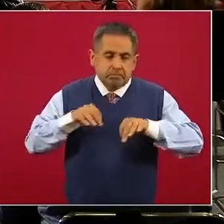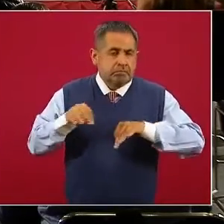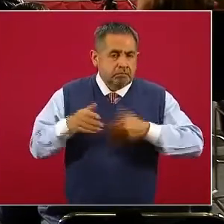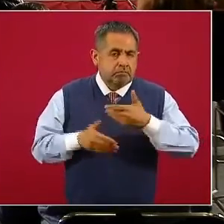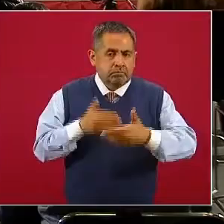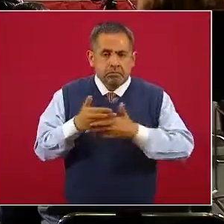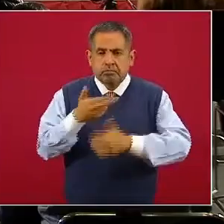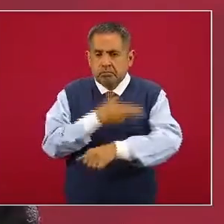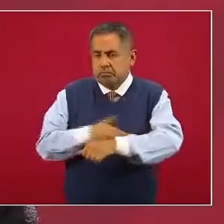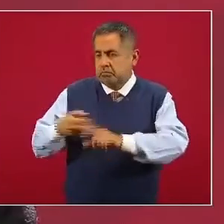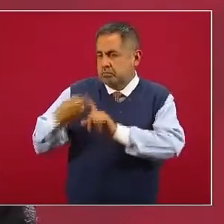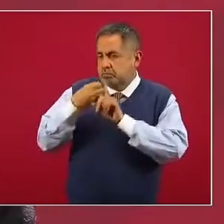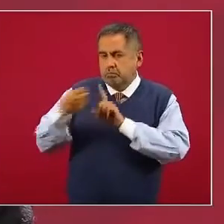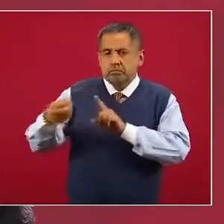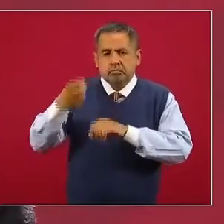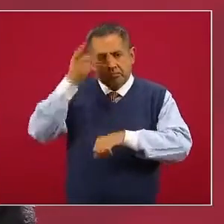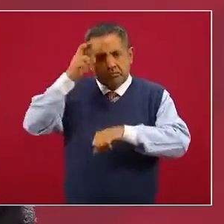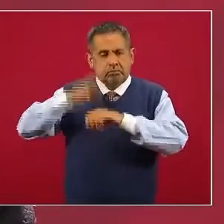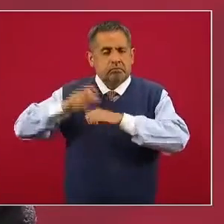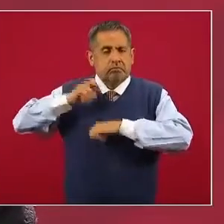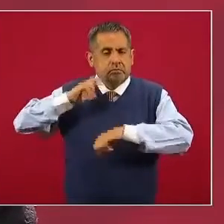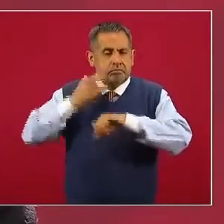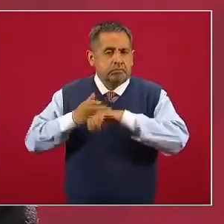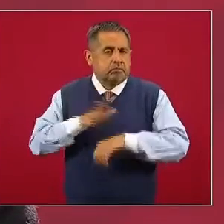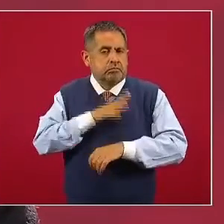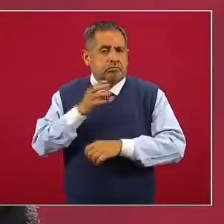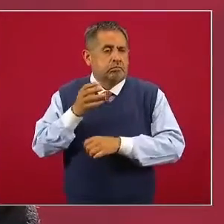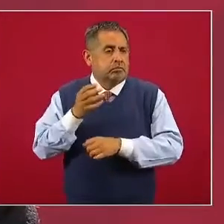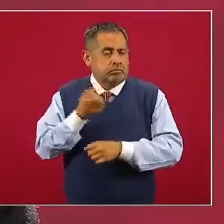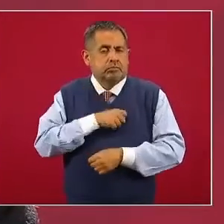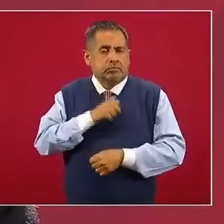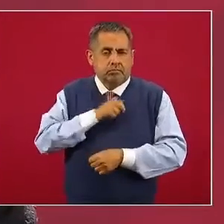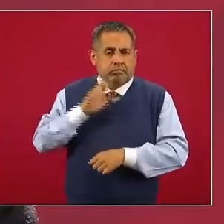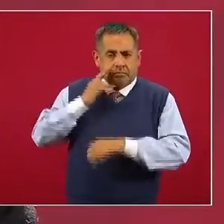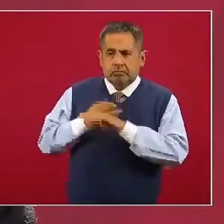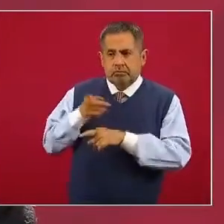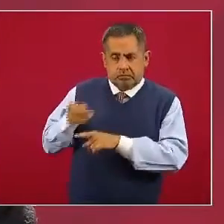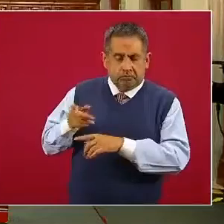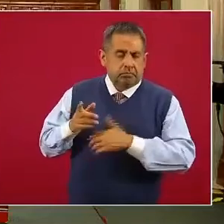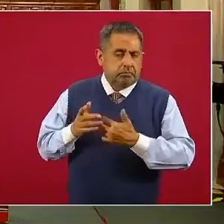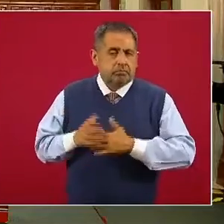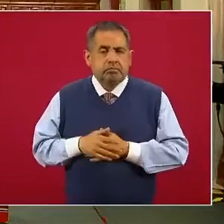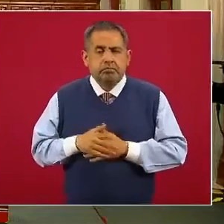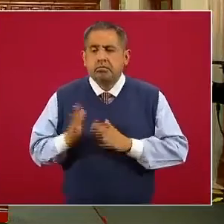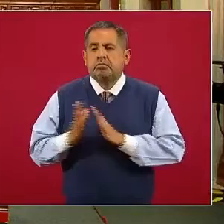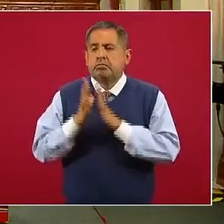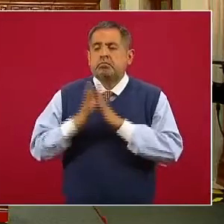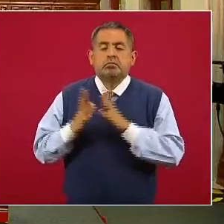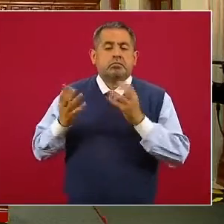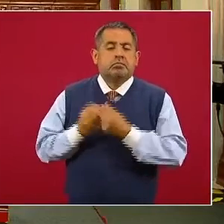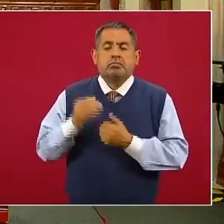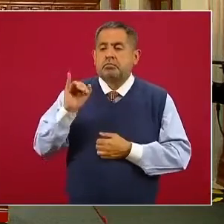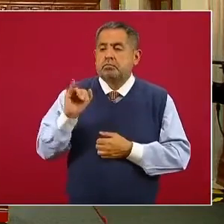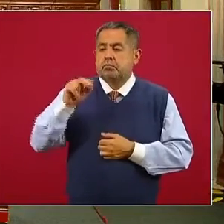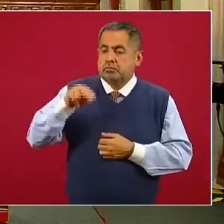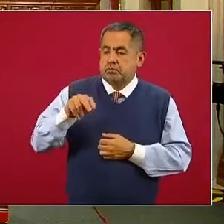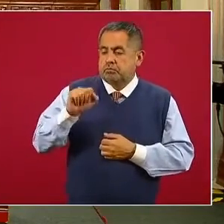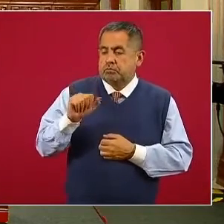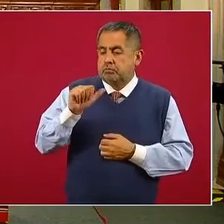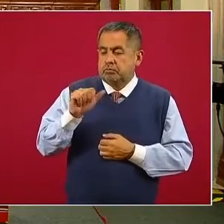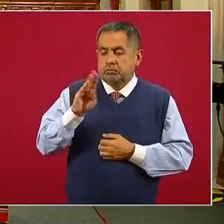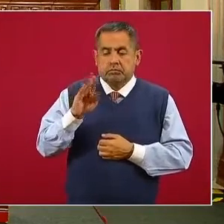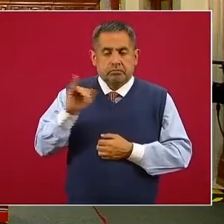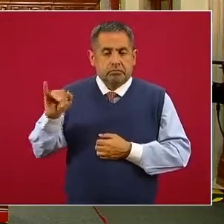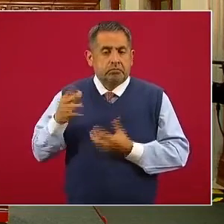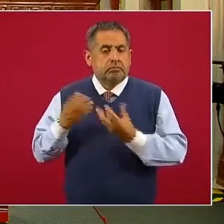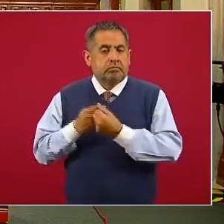logística, la Dirección General de Calidad y Educación en Salud, que es primariamente la responsable. En esto ha participado también el INSABI, específicamente el